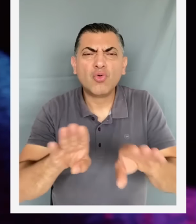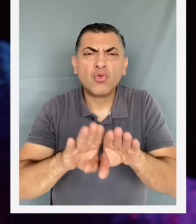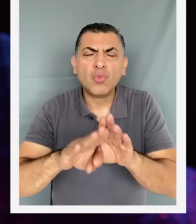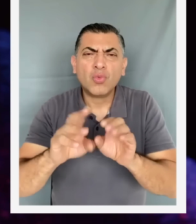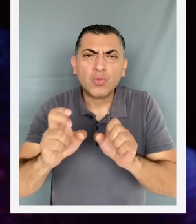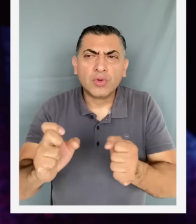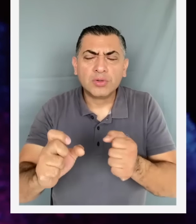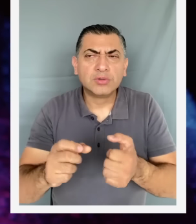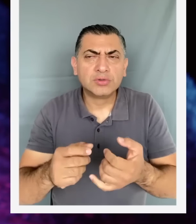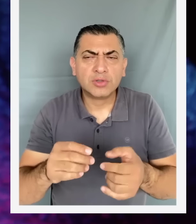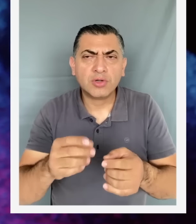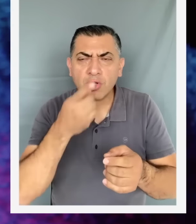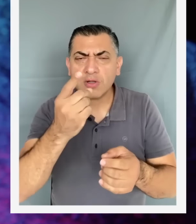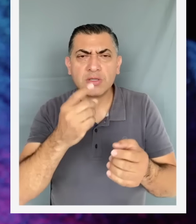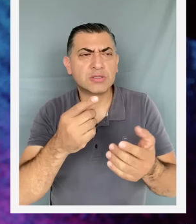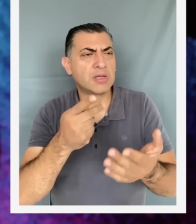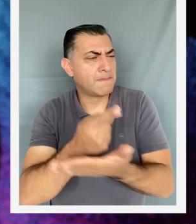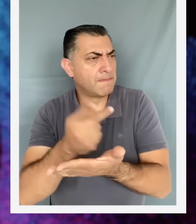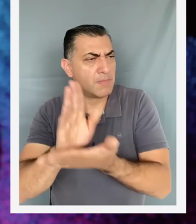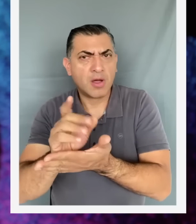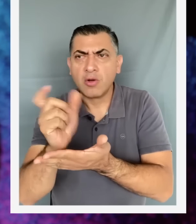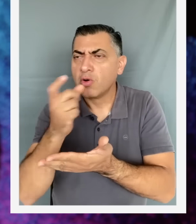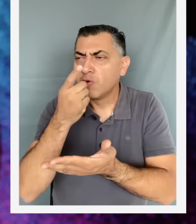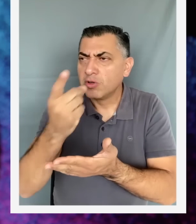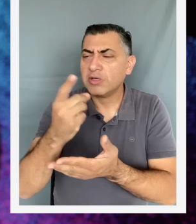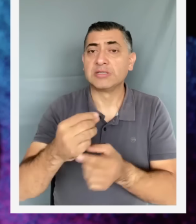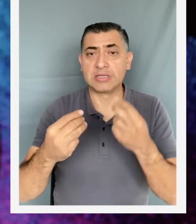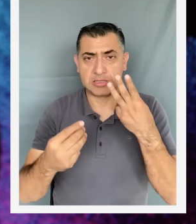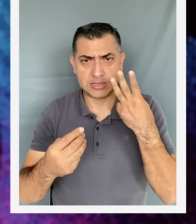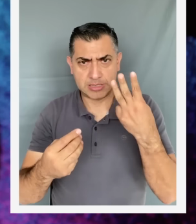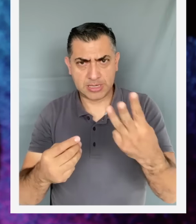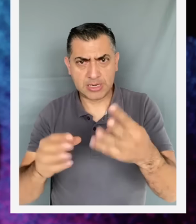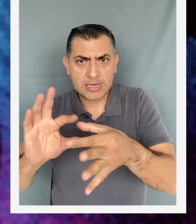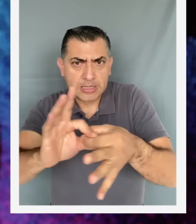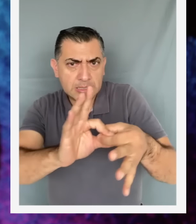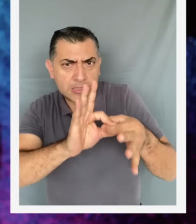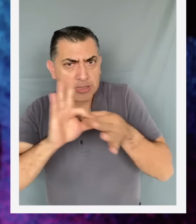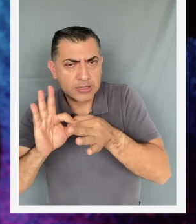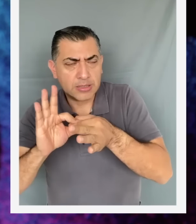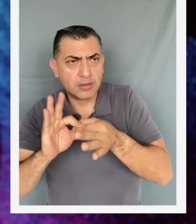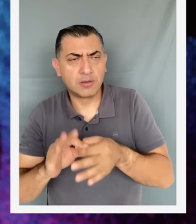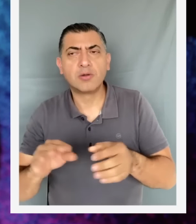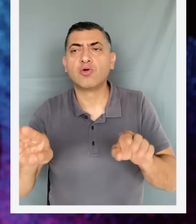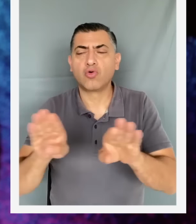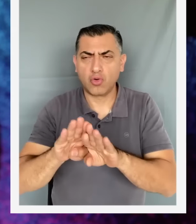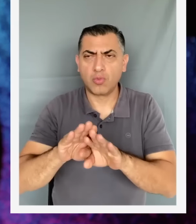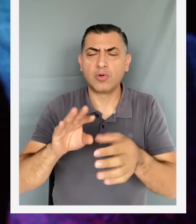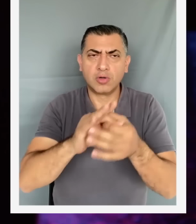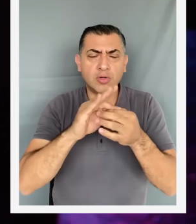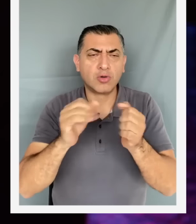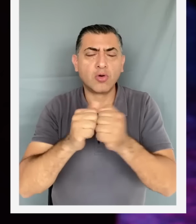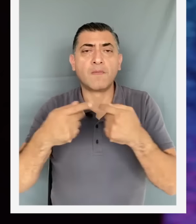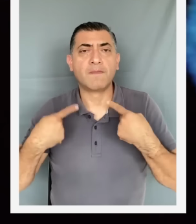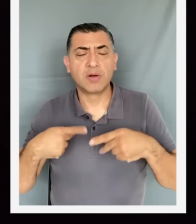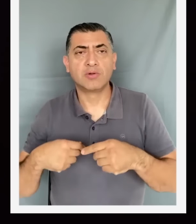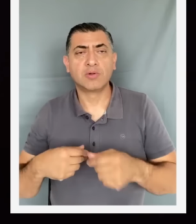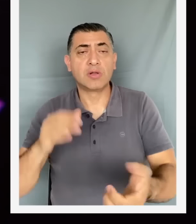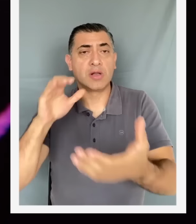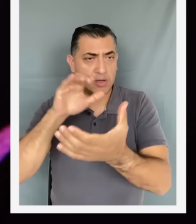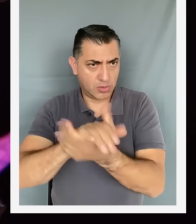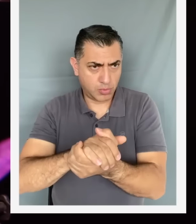qué es lo que tenía en mente el apóstol Pablo cuando está hablando de tres relaciones cómo te relacionas con las personas y especialmente